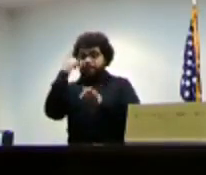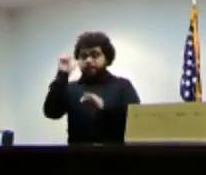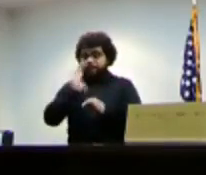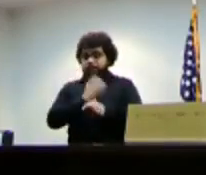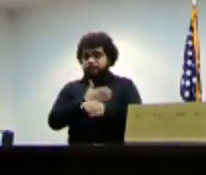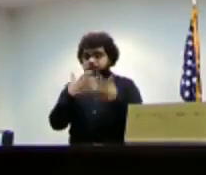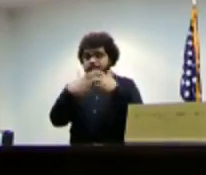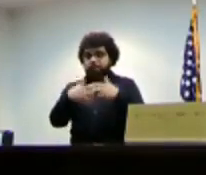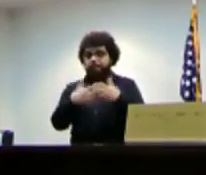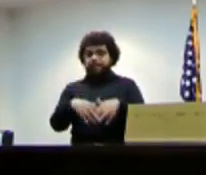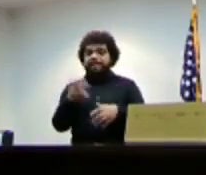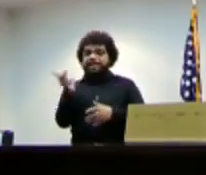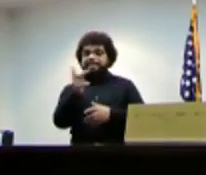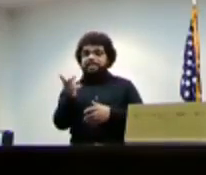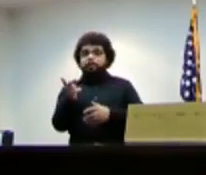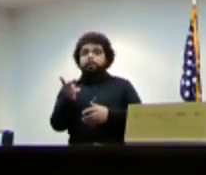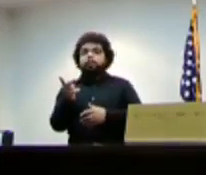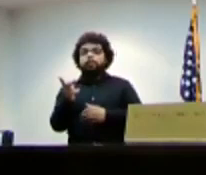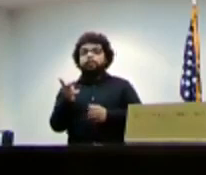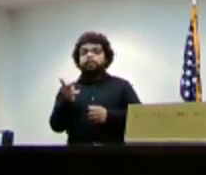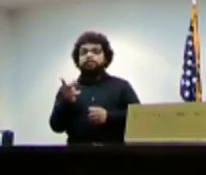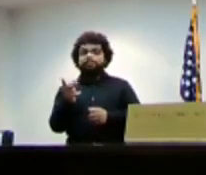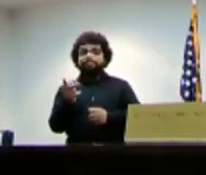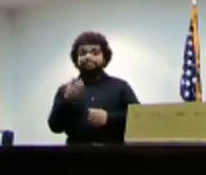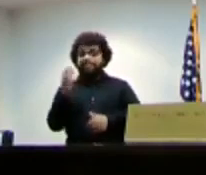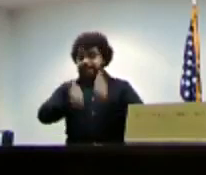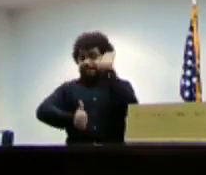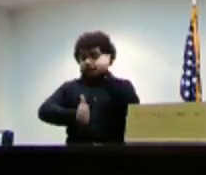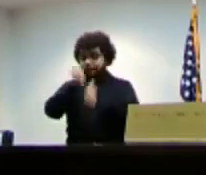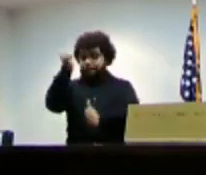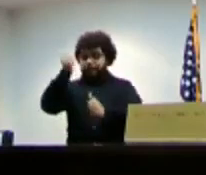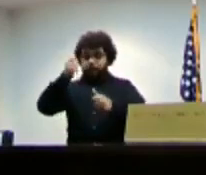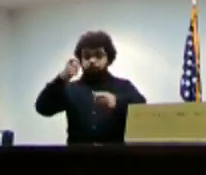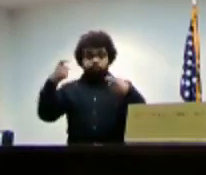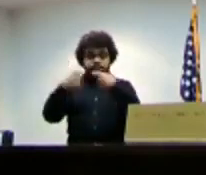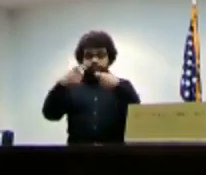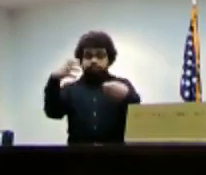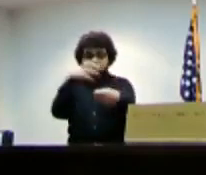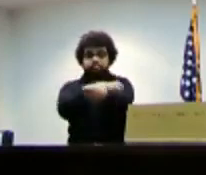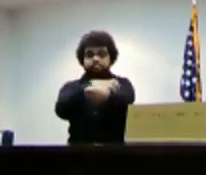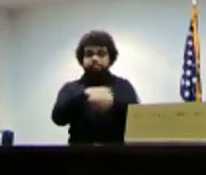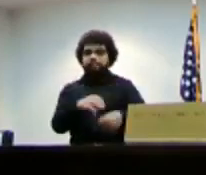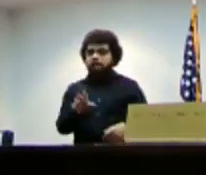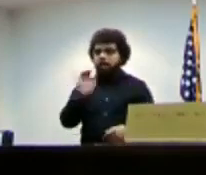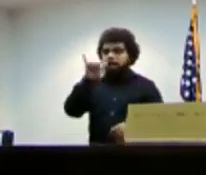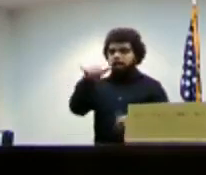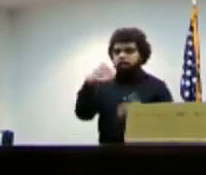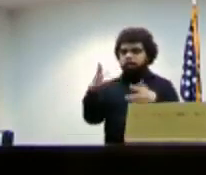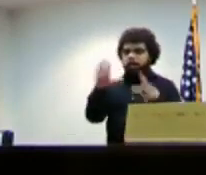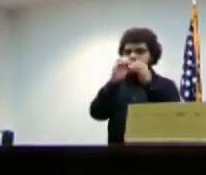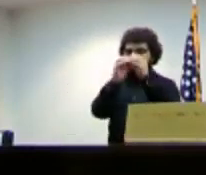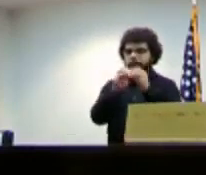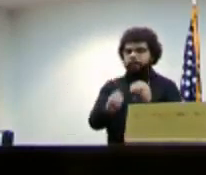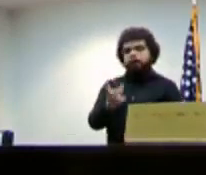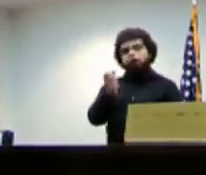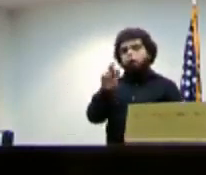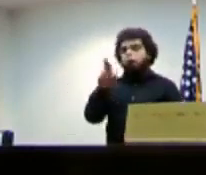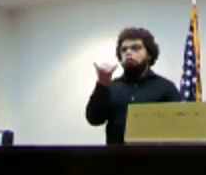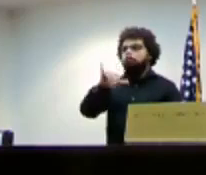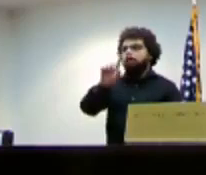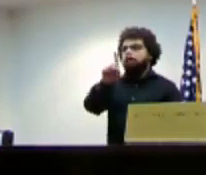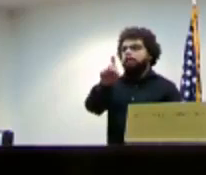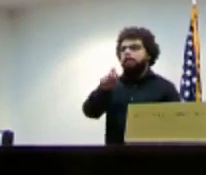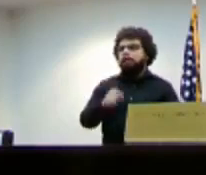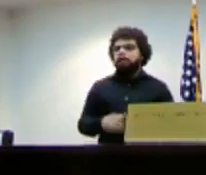dos unidades, después de Aguirre, de mayor capacidad. ¿Y eso se reparó todavía? Eso está, se reparó,